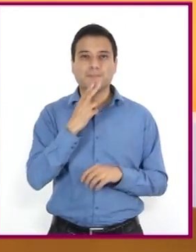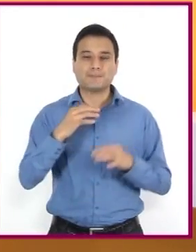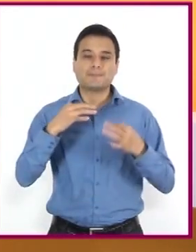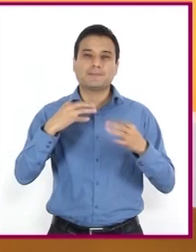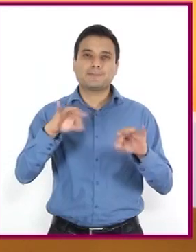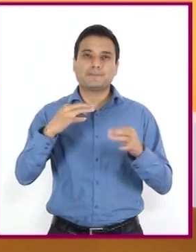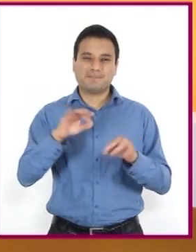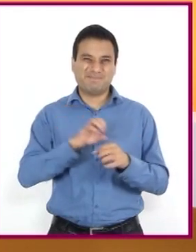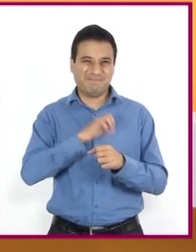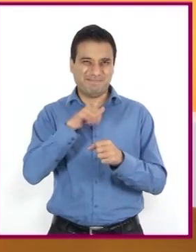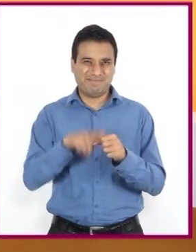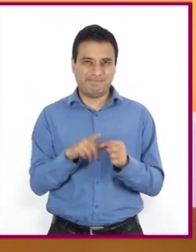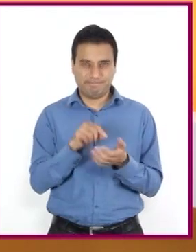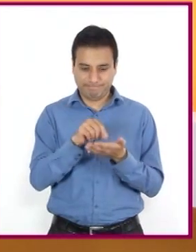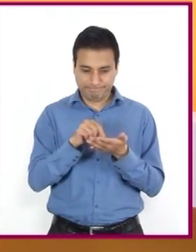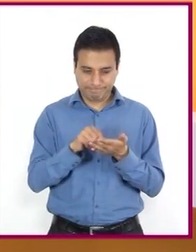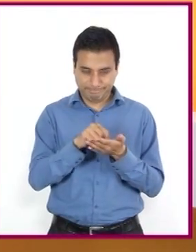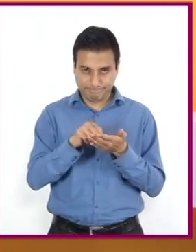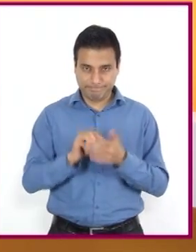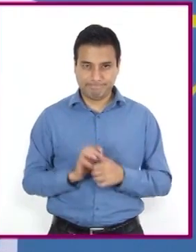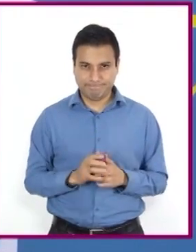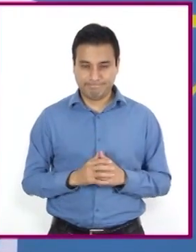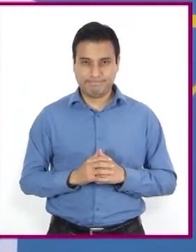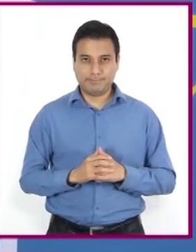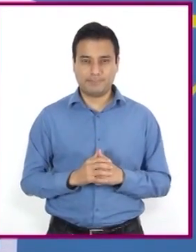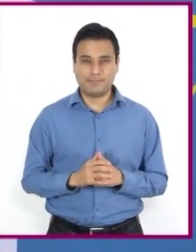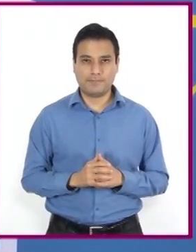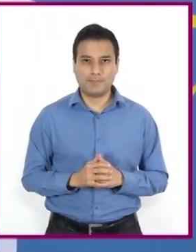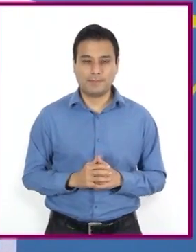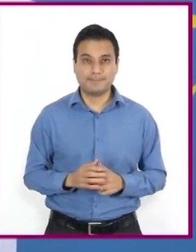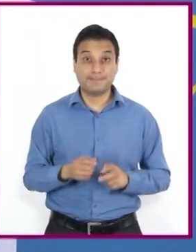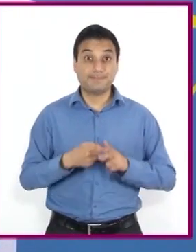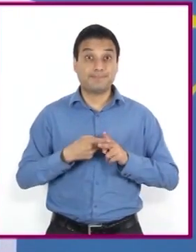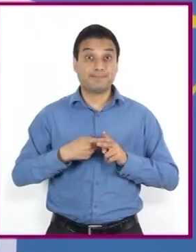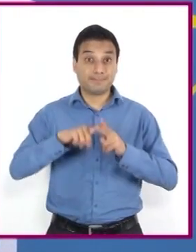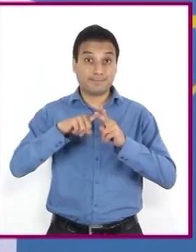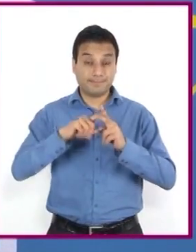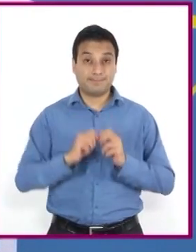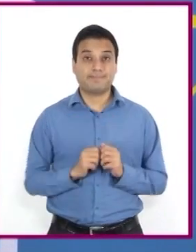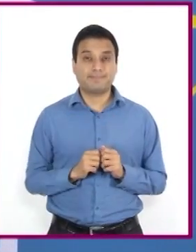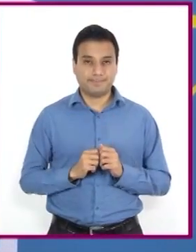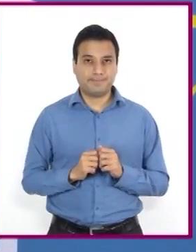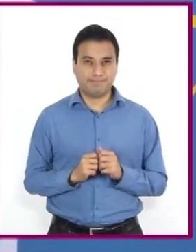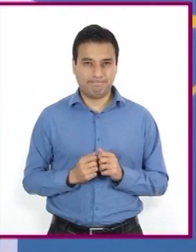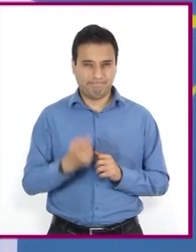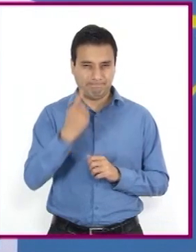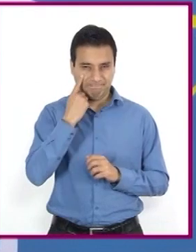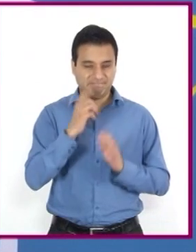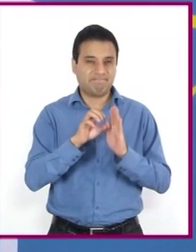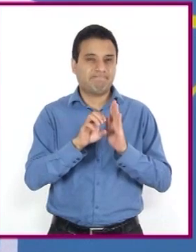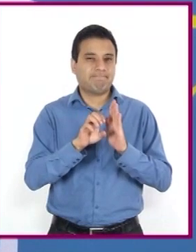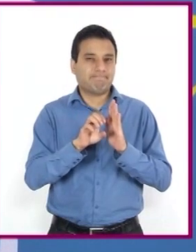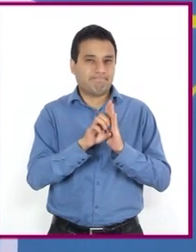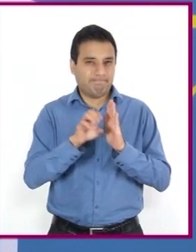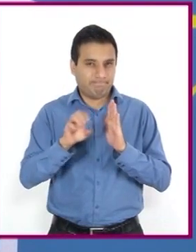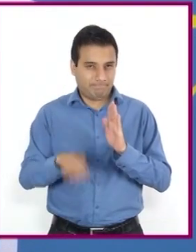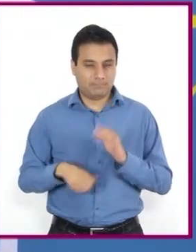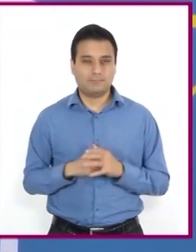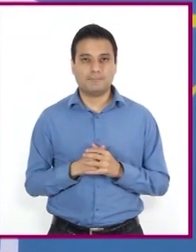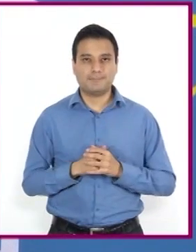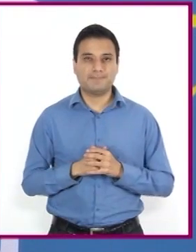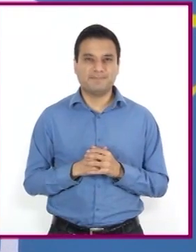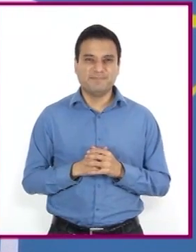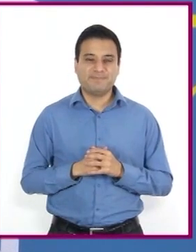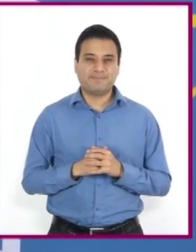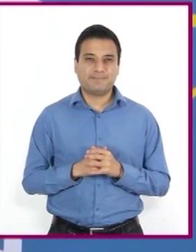hojas Ledger, punzón y regleta. Para iniciar, vamos a analizar la siguiente situación.